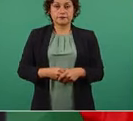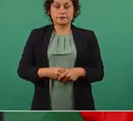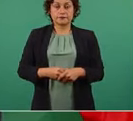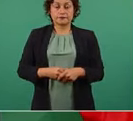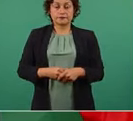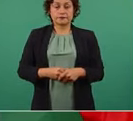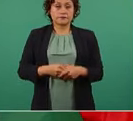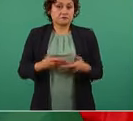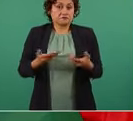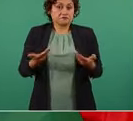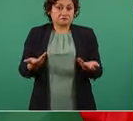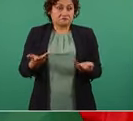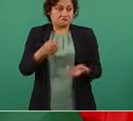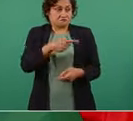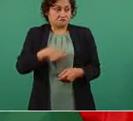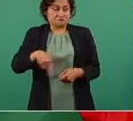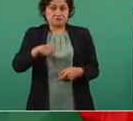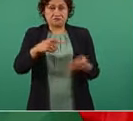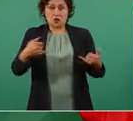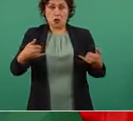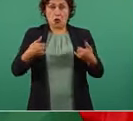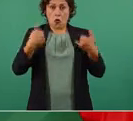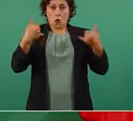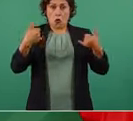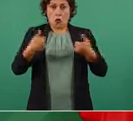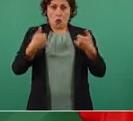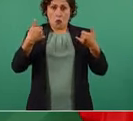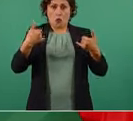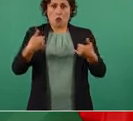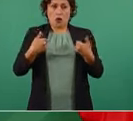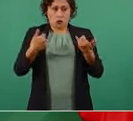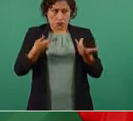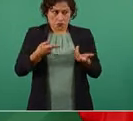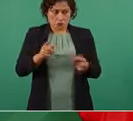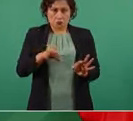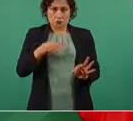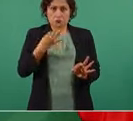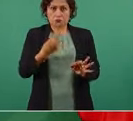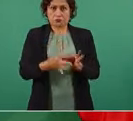Son jóvenes universitarios